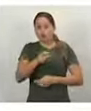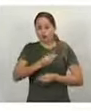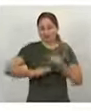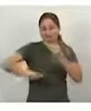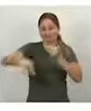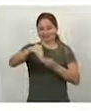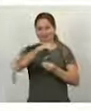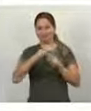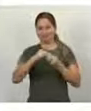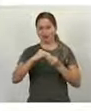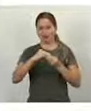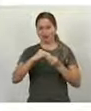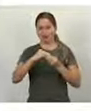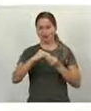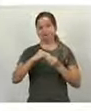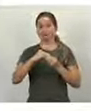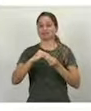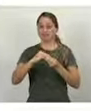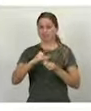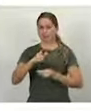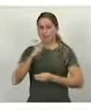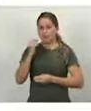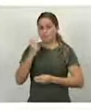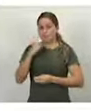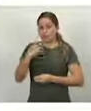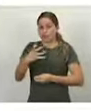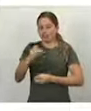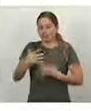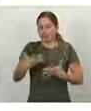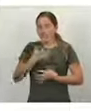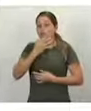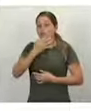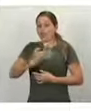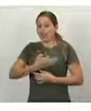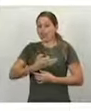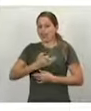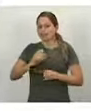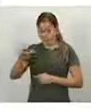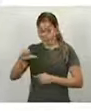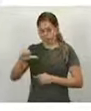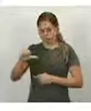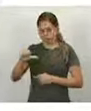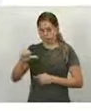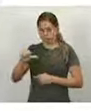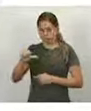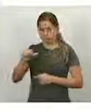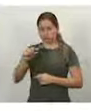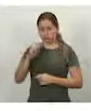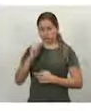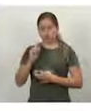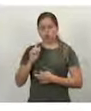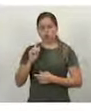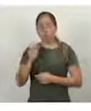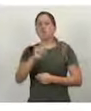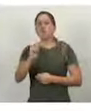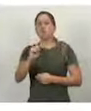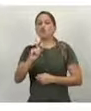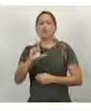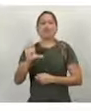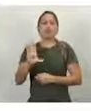acusadores, destacándose Fidel. Por eso, Batista no dejó que